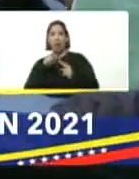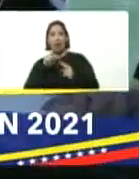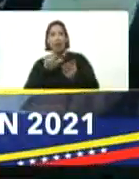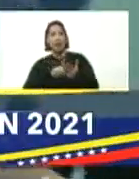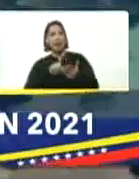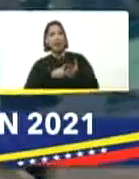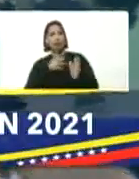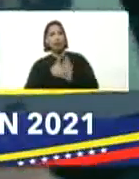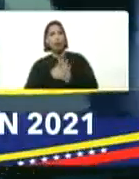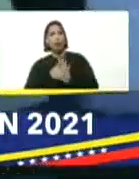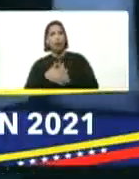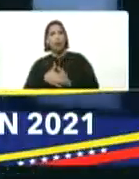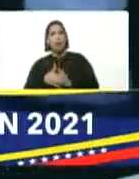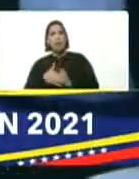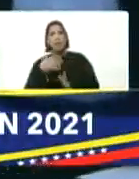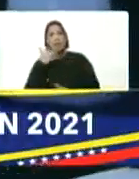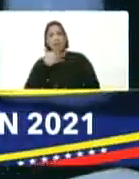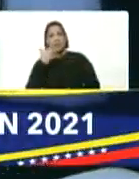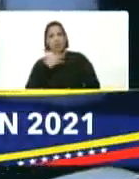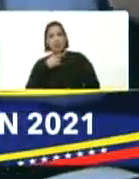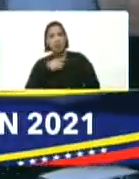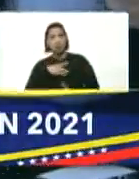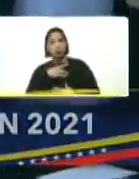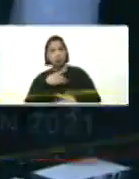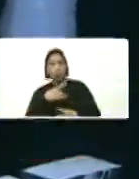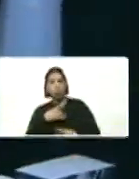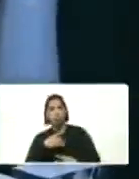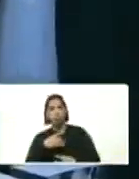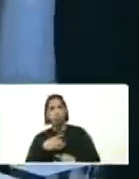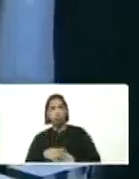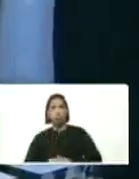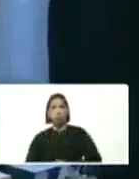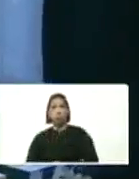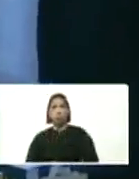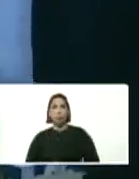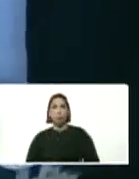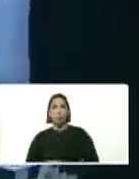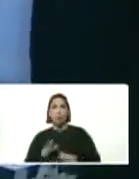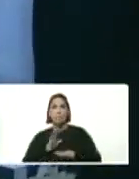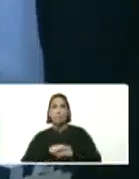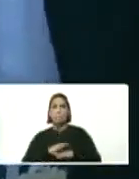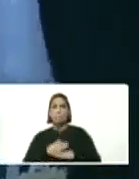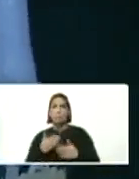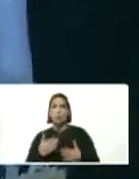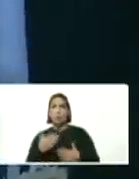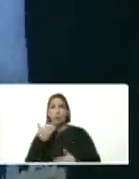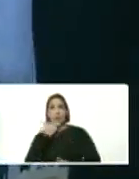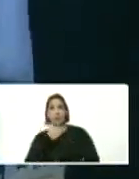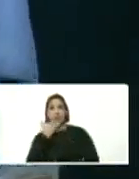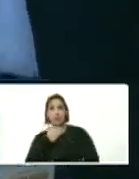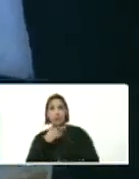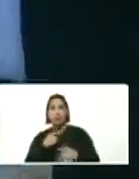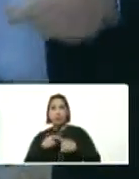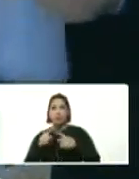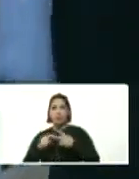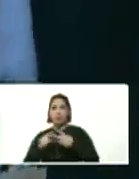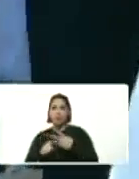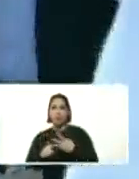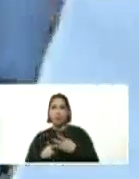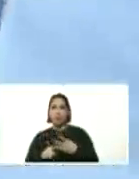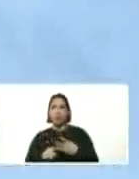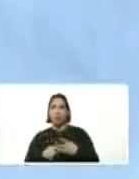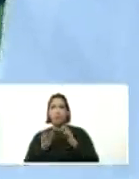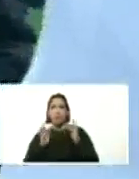la risa. Un libro bien interesante. Un libro bien interesante porque trata la risa en las diferentes estratos